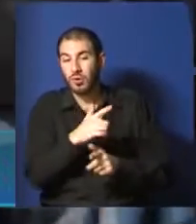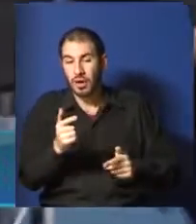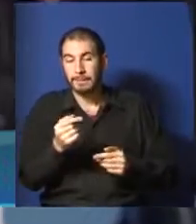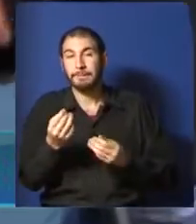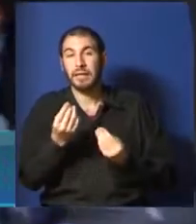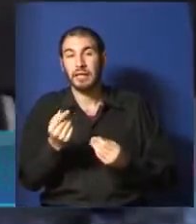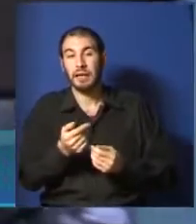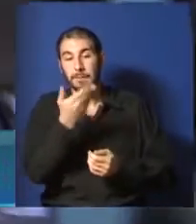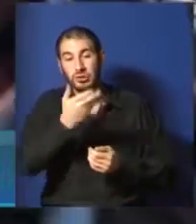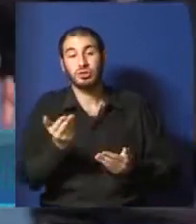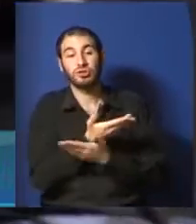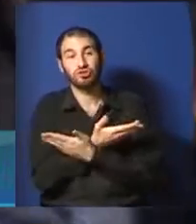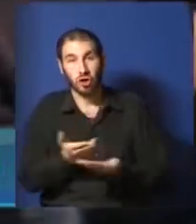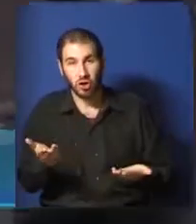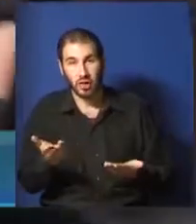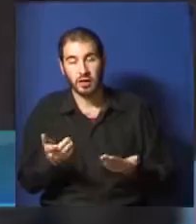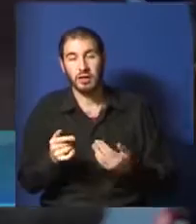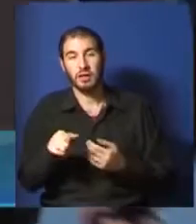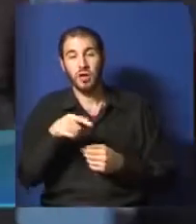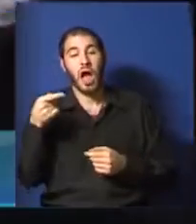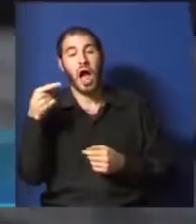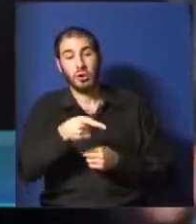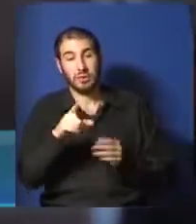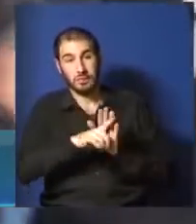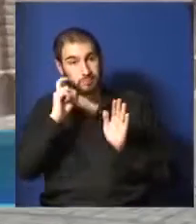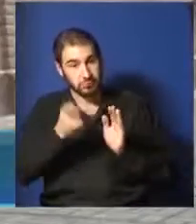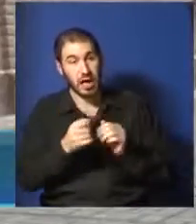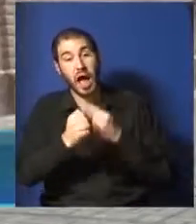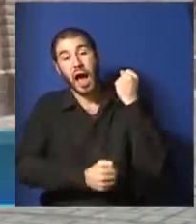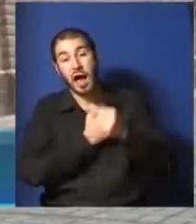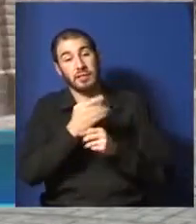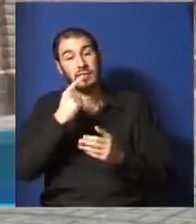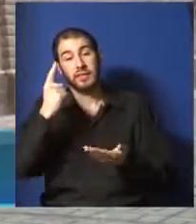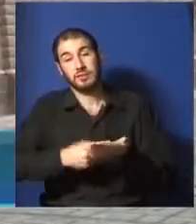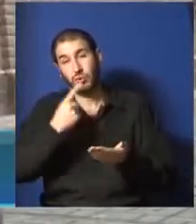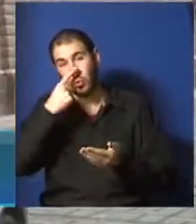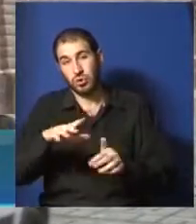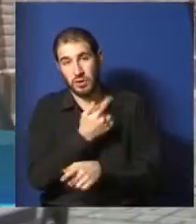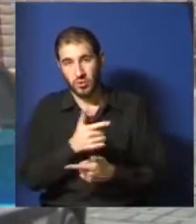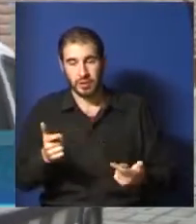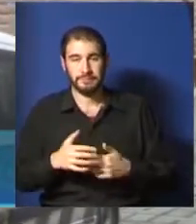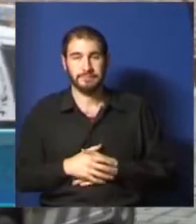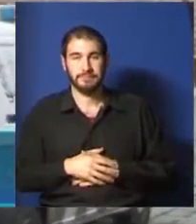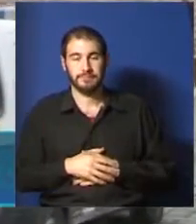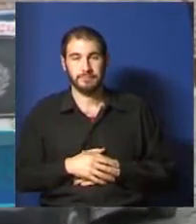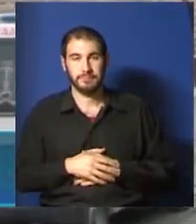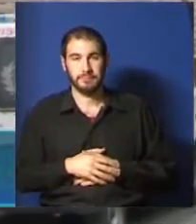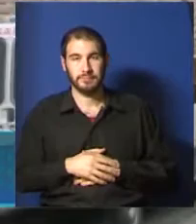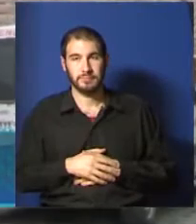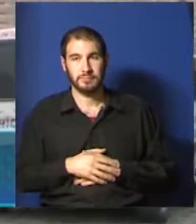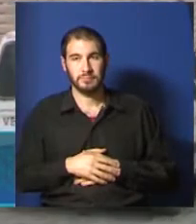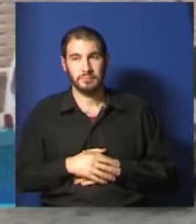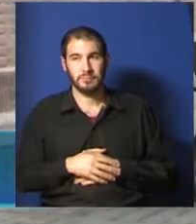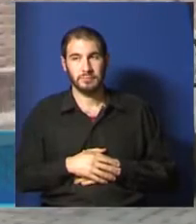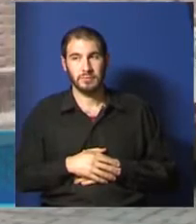rige para toda persona que esté acusada de un delito hasta que no haya una sentencia que lo declare culpable. ¿Qué